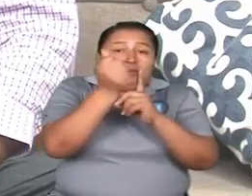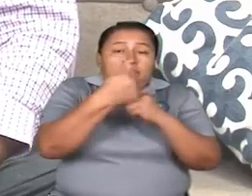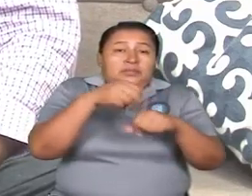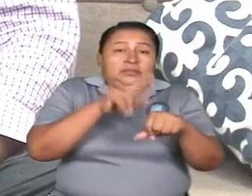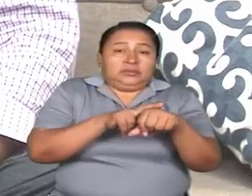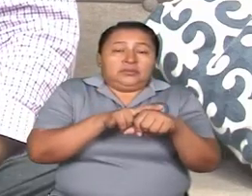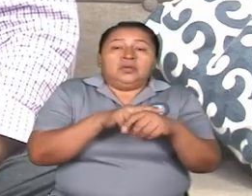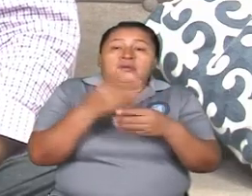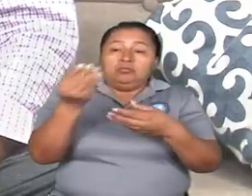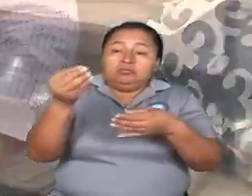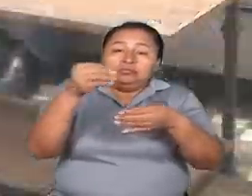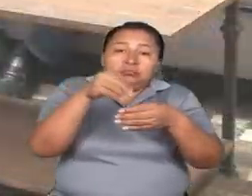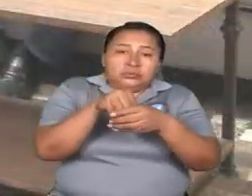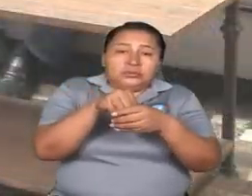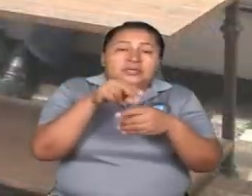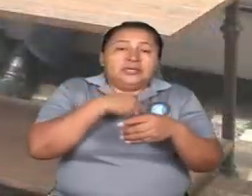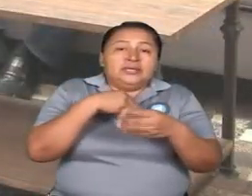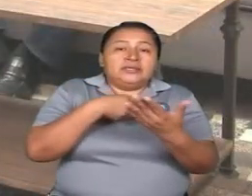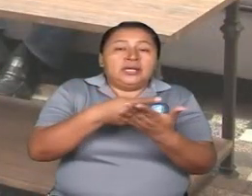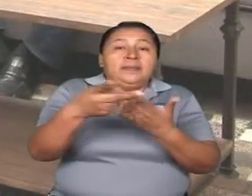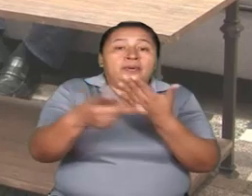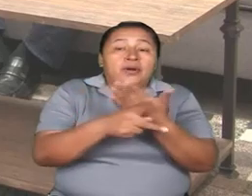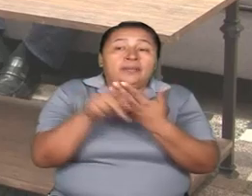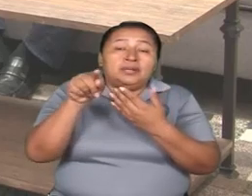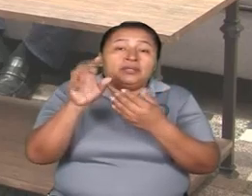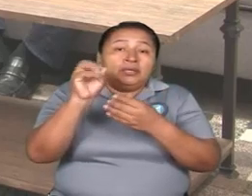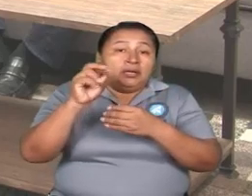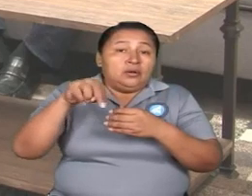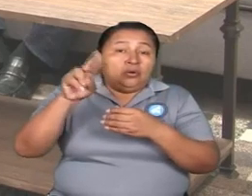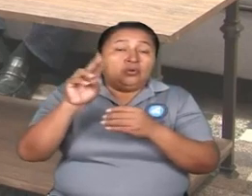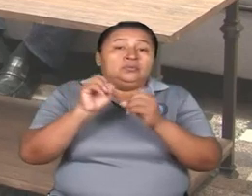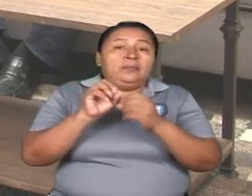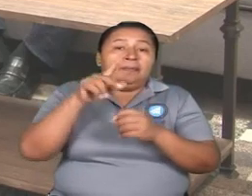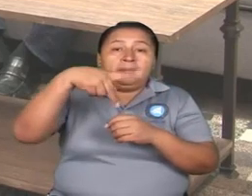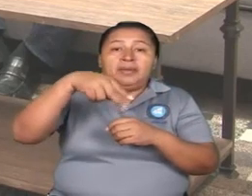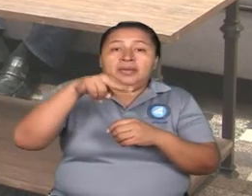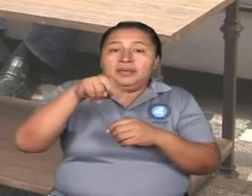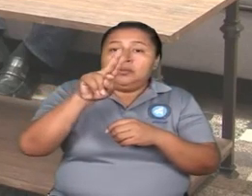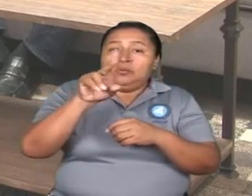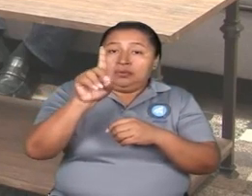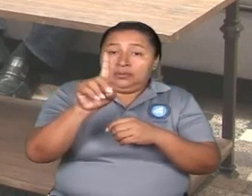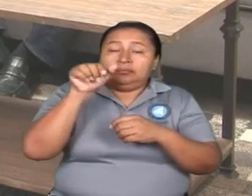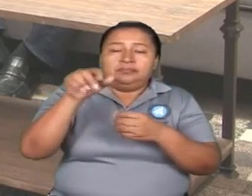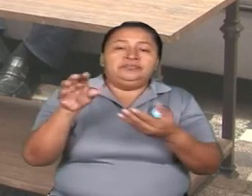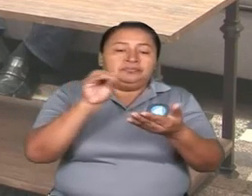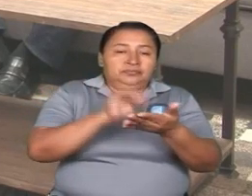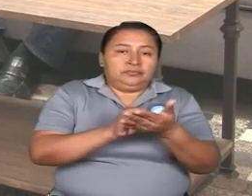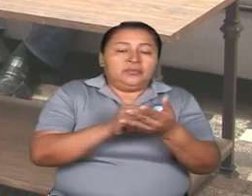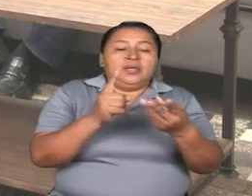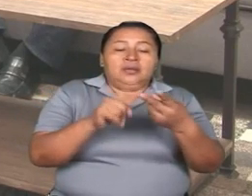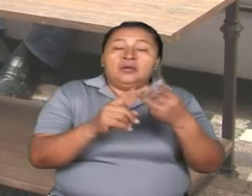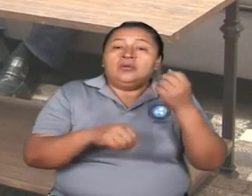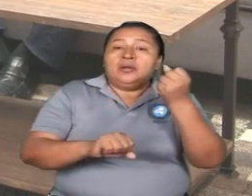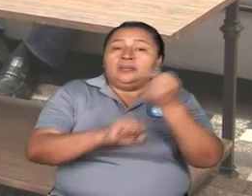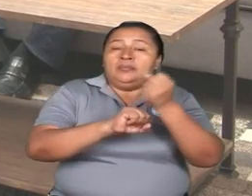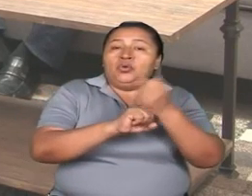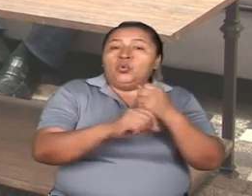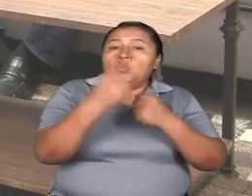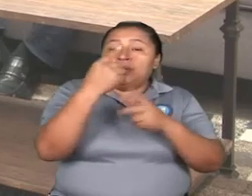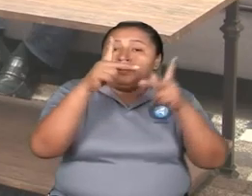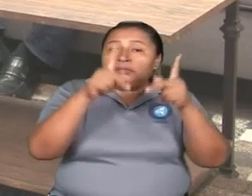Con aporte que hacía el Programa de Naciones Unidas para el Desarrollo, PNUD, y con aporte de un